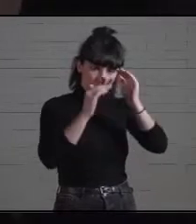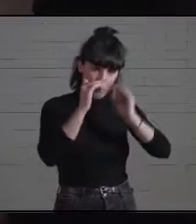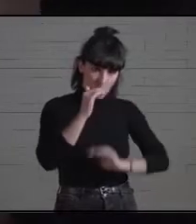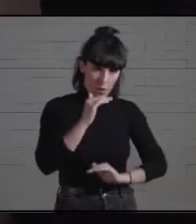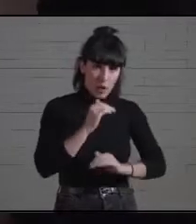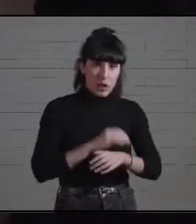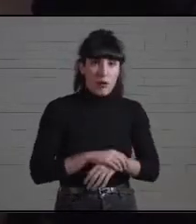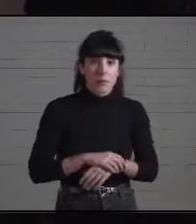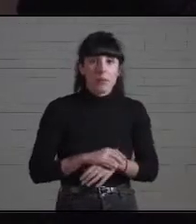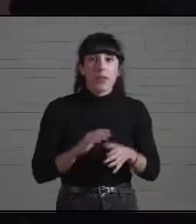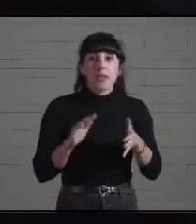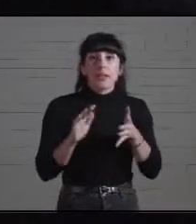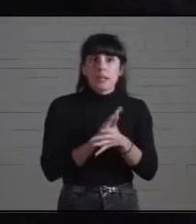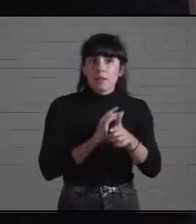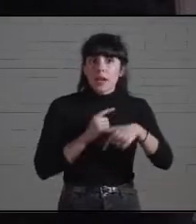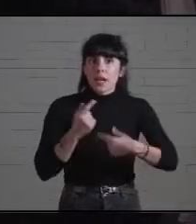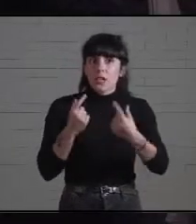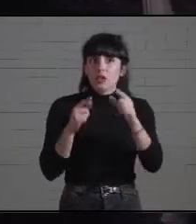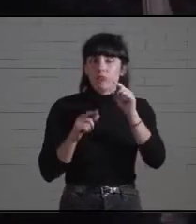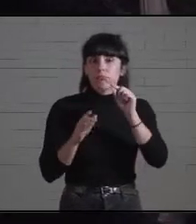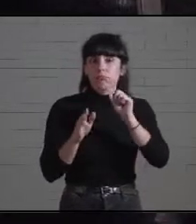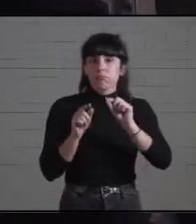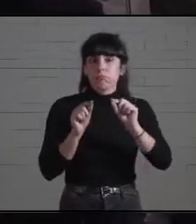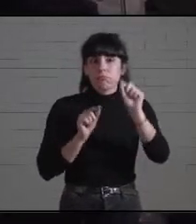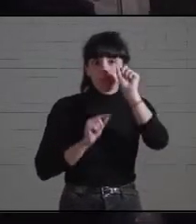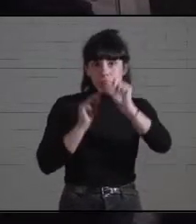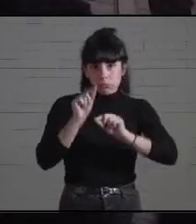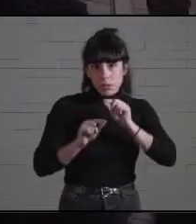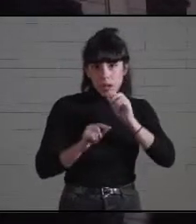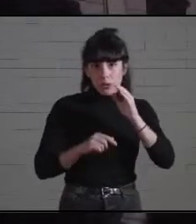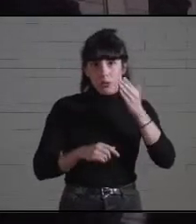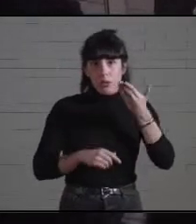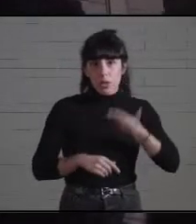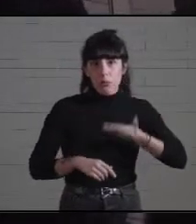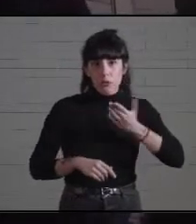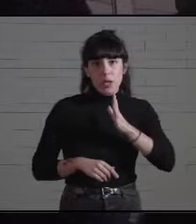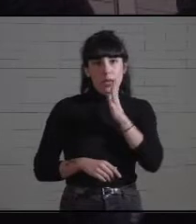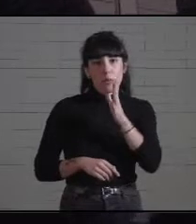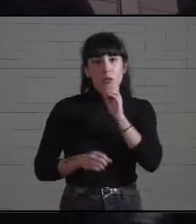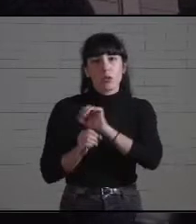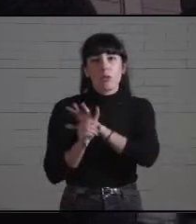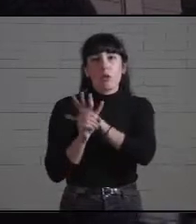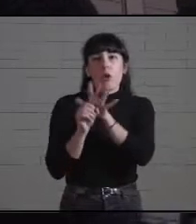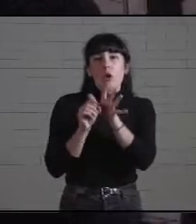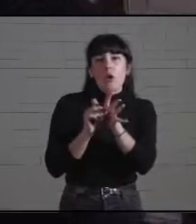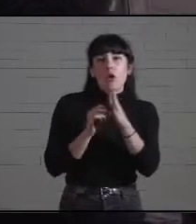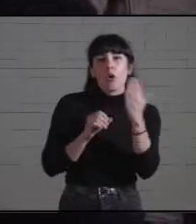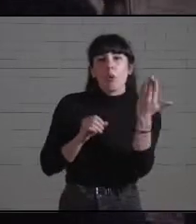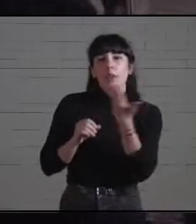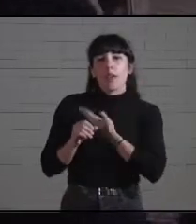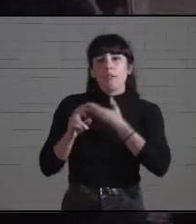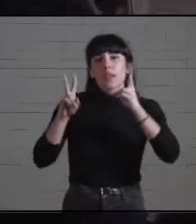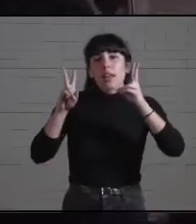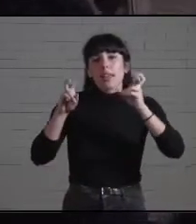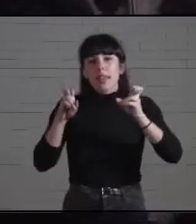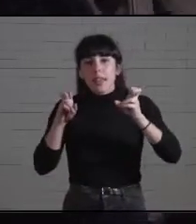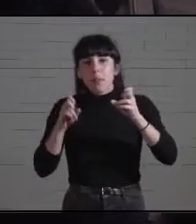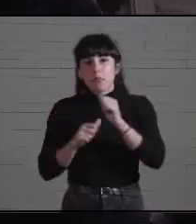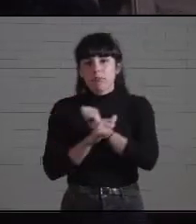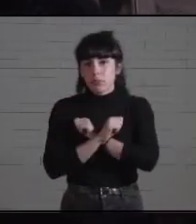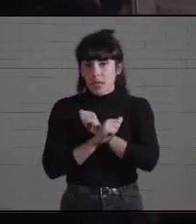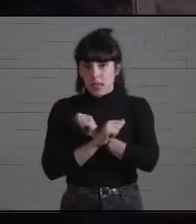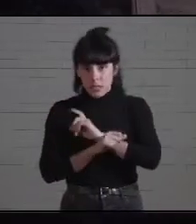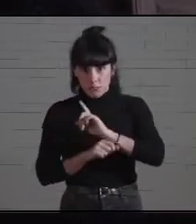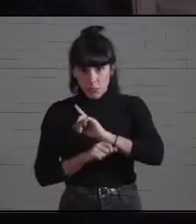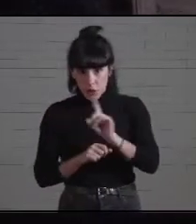el primer dato importante, que la pandemia no ha afectado tanto al desempleo por los ERTEs y